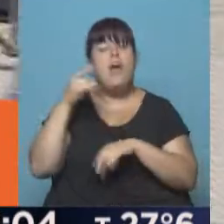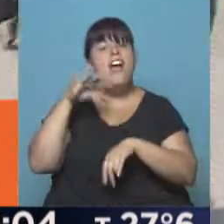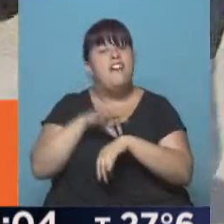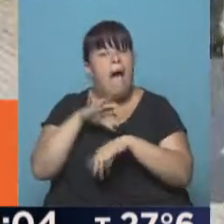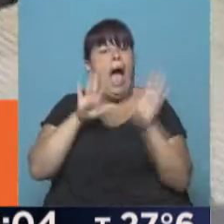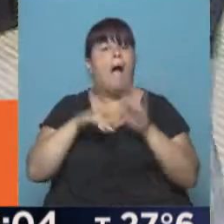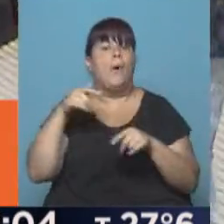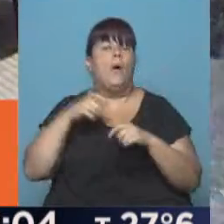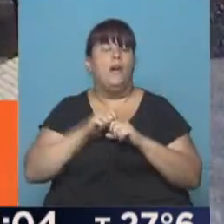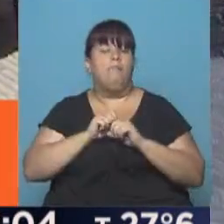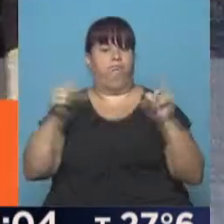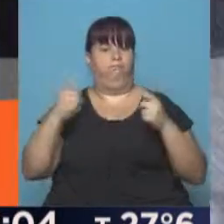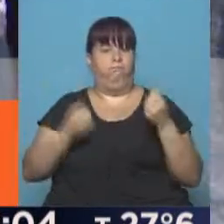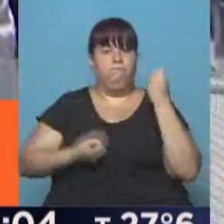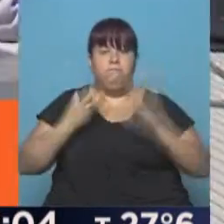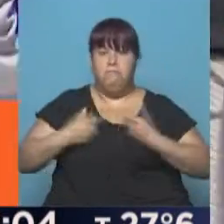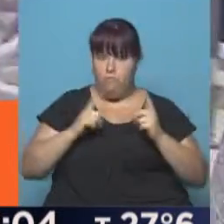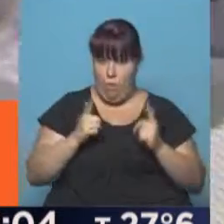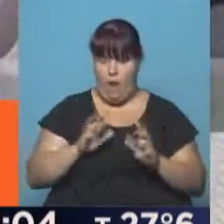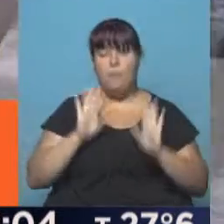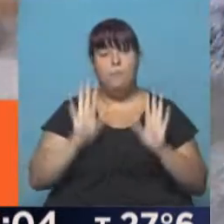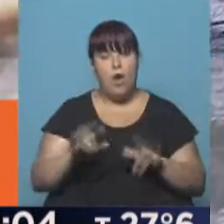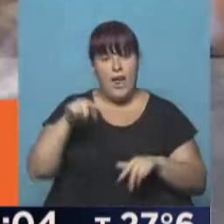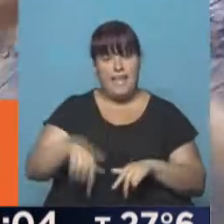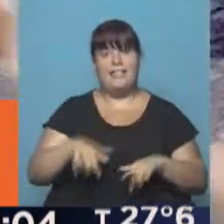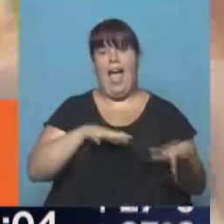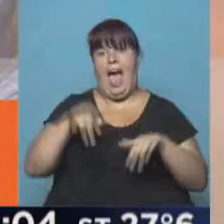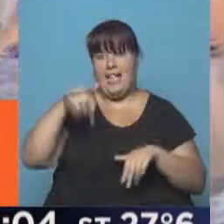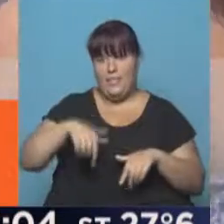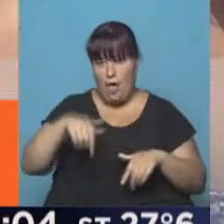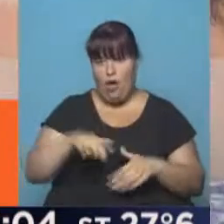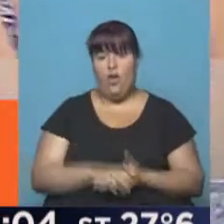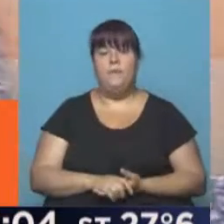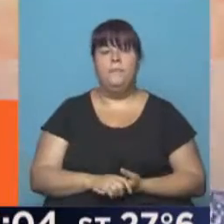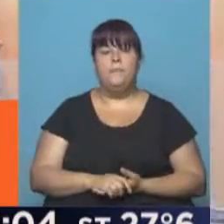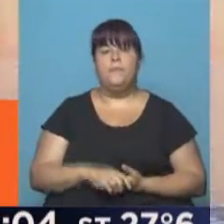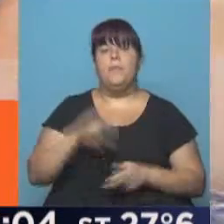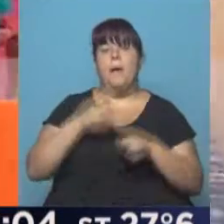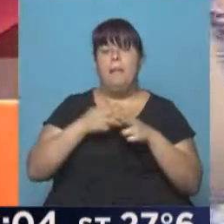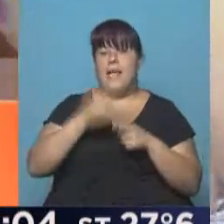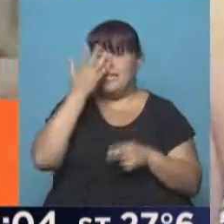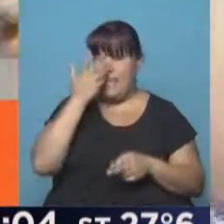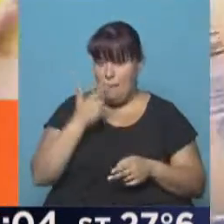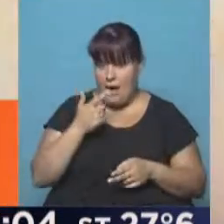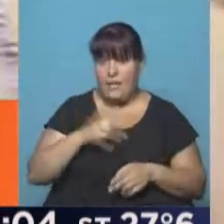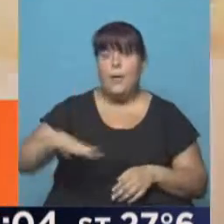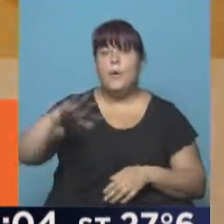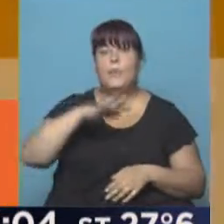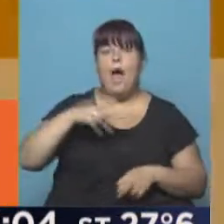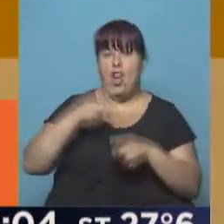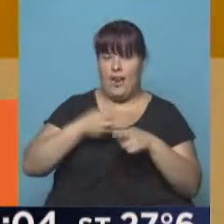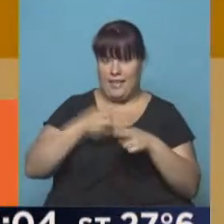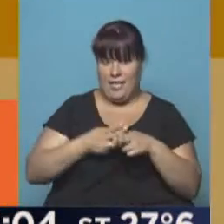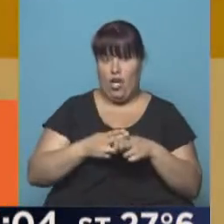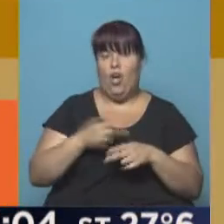enfermedad que a veces demora en la presentación de sus síntomas. Por eso esta es una de las actividades que se está desarrollando hoy en la Plaza San Martín, en el barrio porteño de